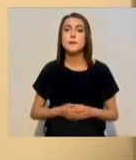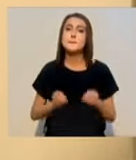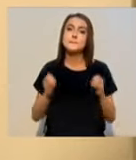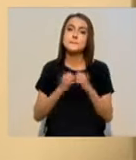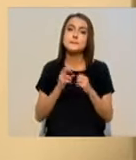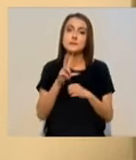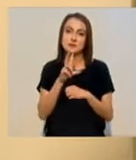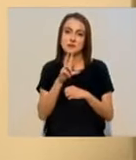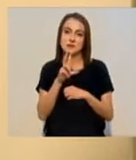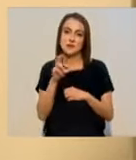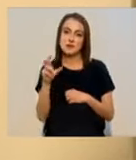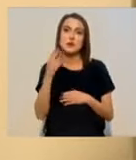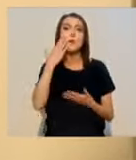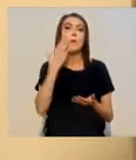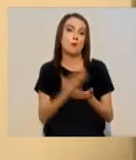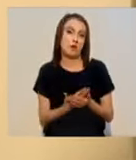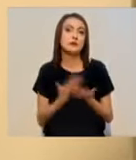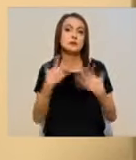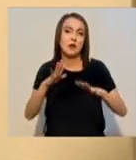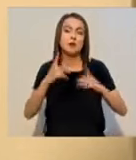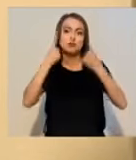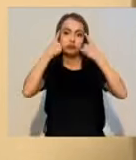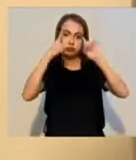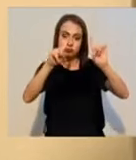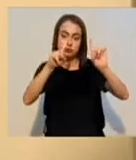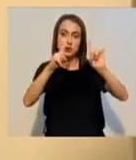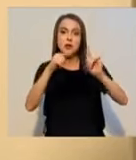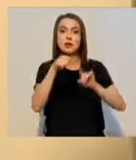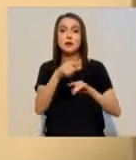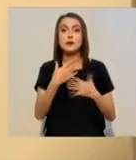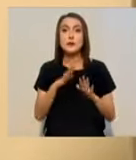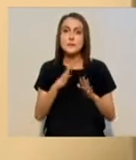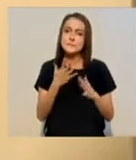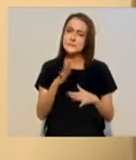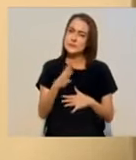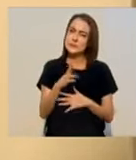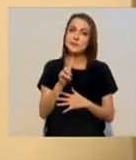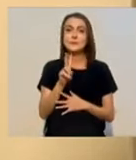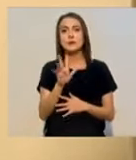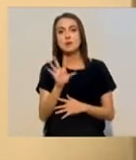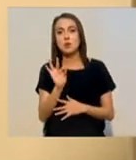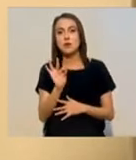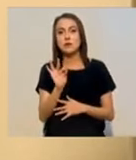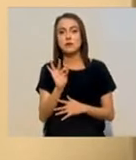más de 300 pruebas hechas, de las cuales más o menos el